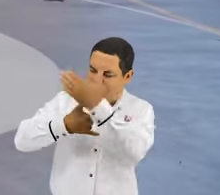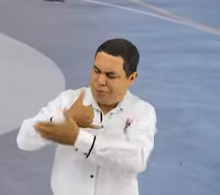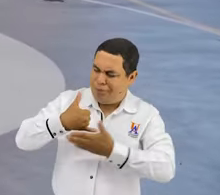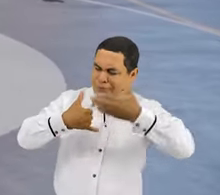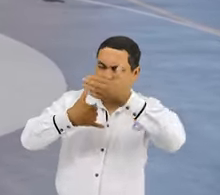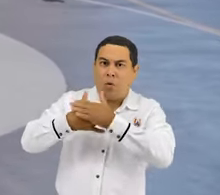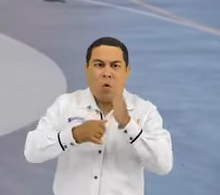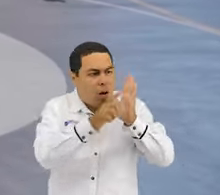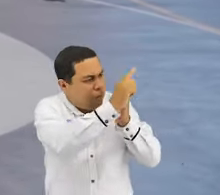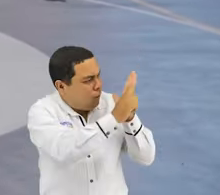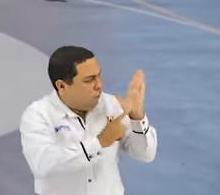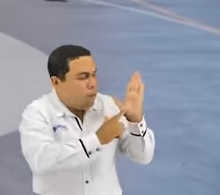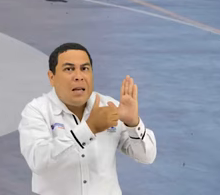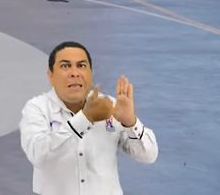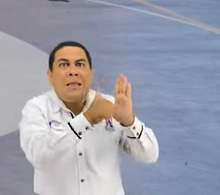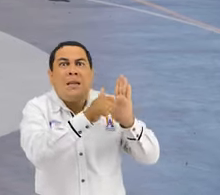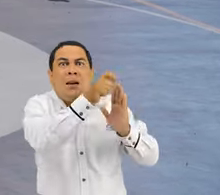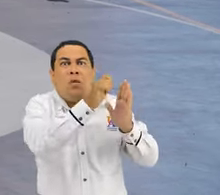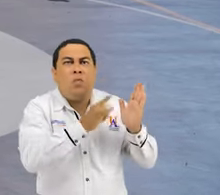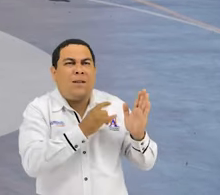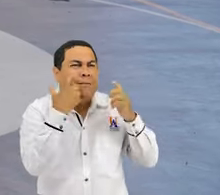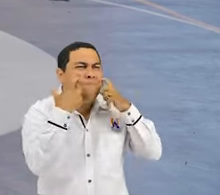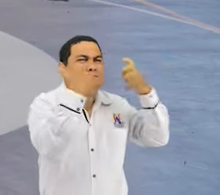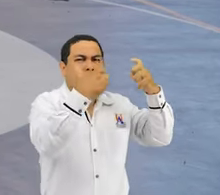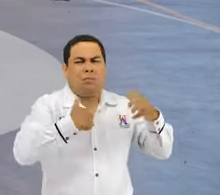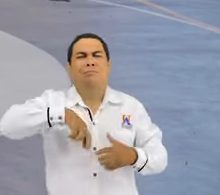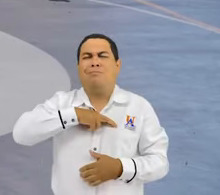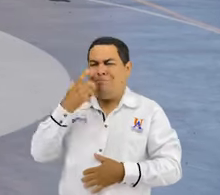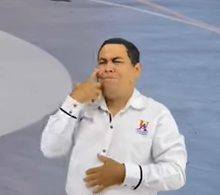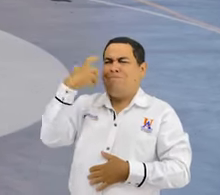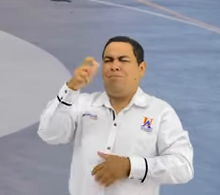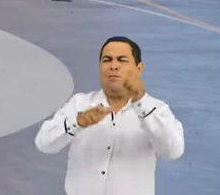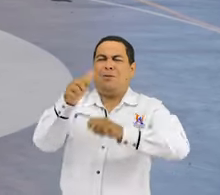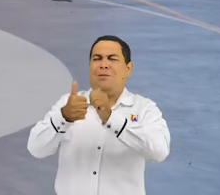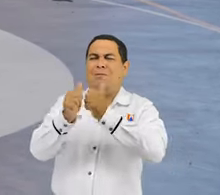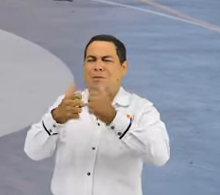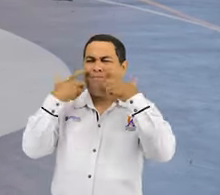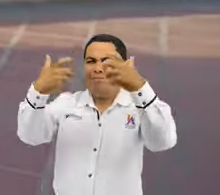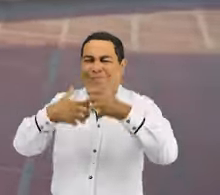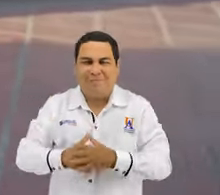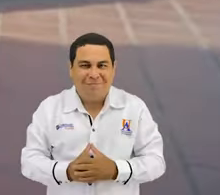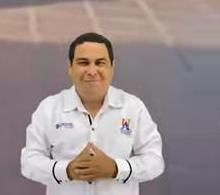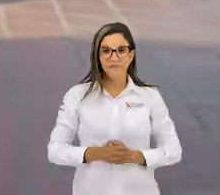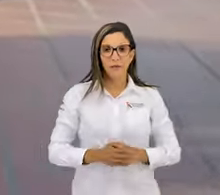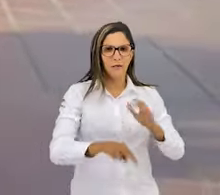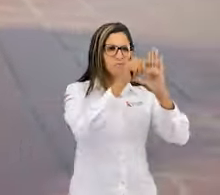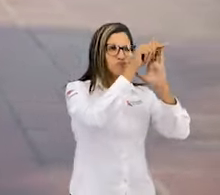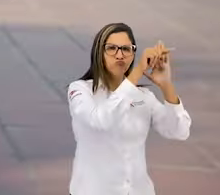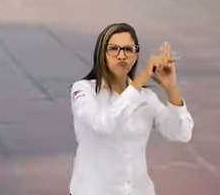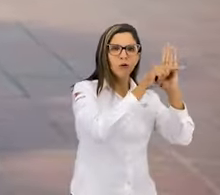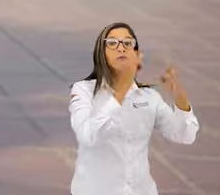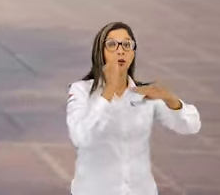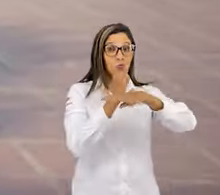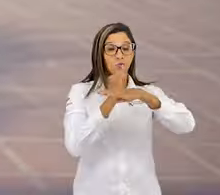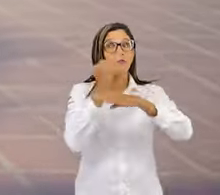de las mejores universidades del país, resultado del arduo trabajo realizado por nuestros deportistas de alto rendimiento. Hemos avanzado en el proceso